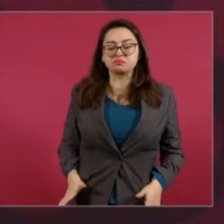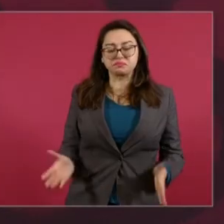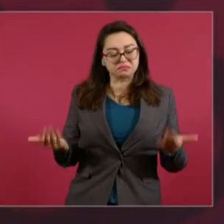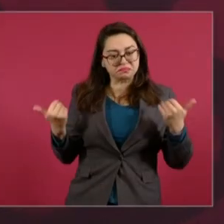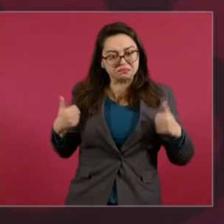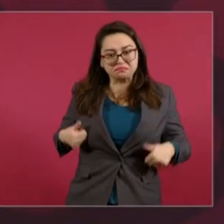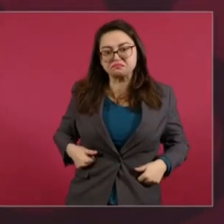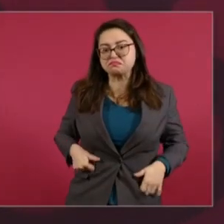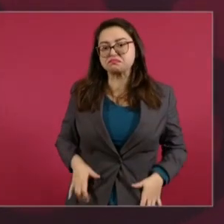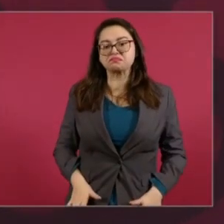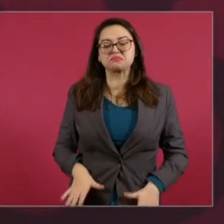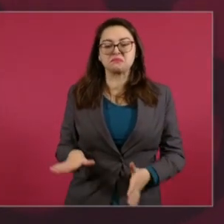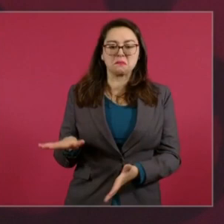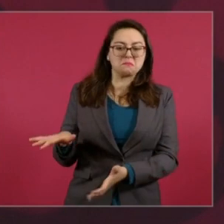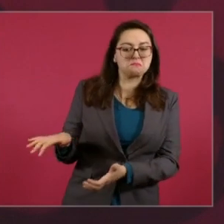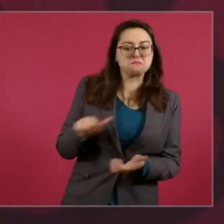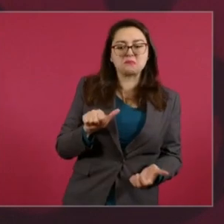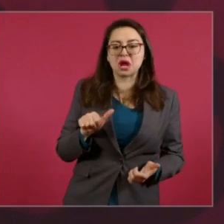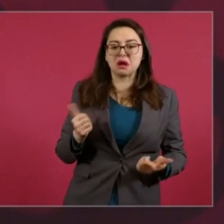al amparo del poder público,